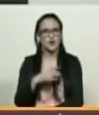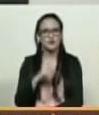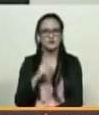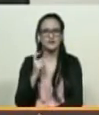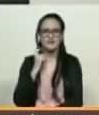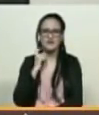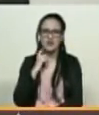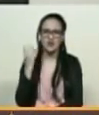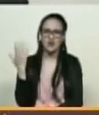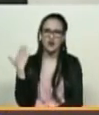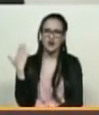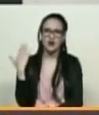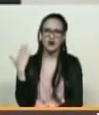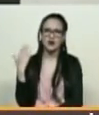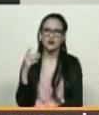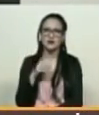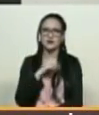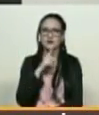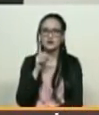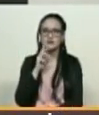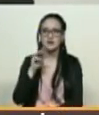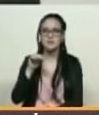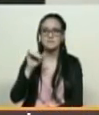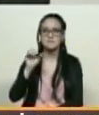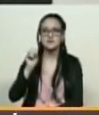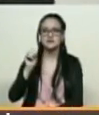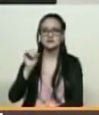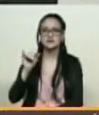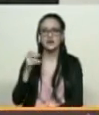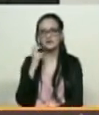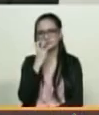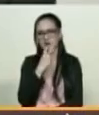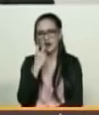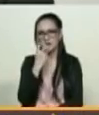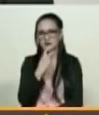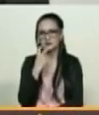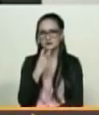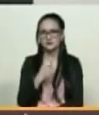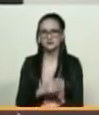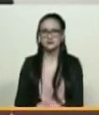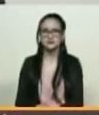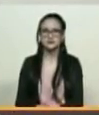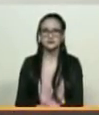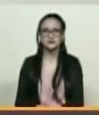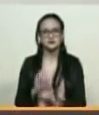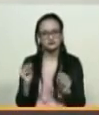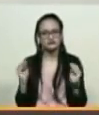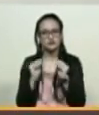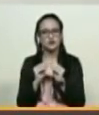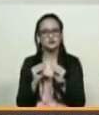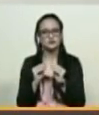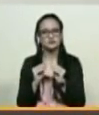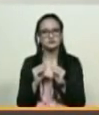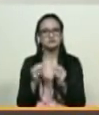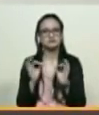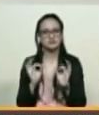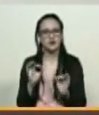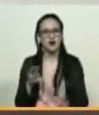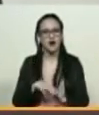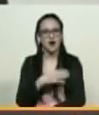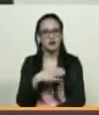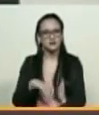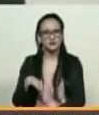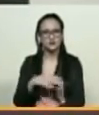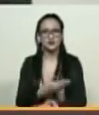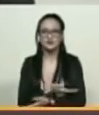se llama Mrs. Robinson, pero calza como anillo al dedo para cantársela, para